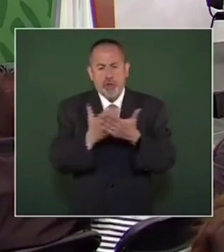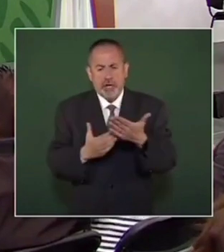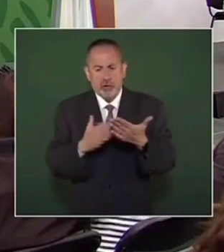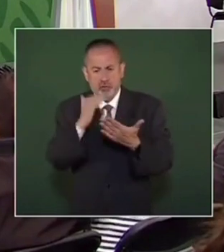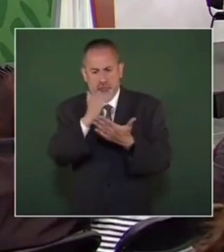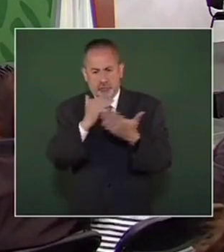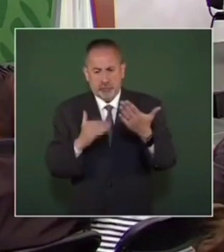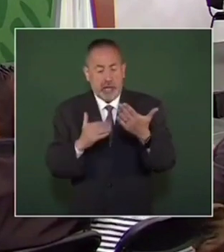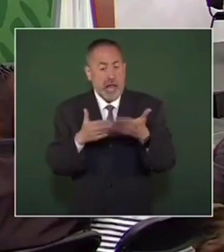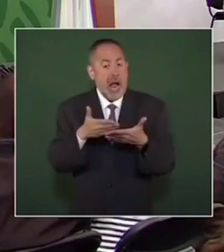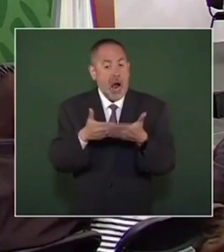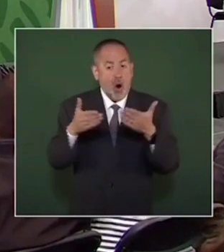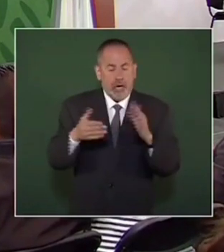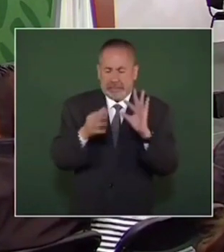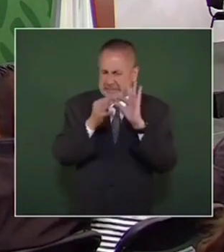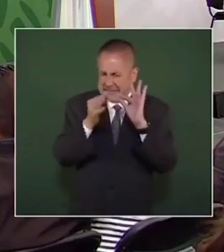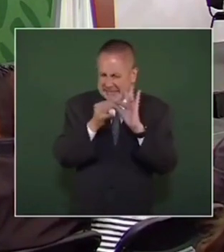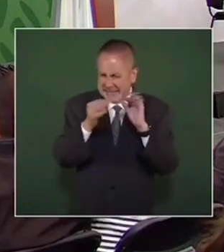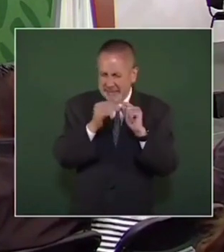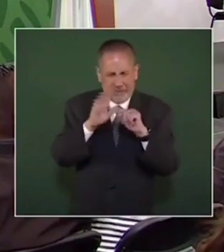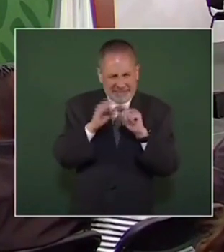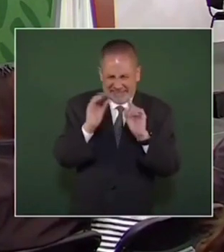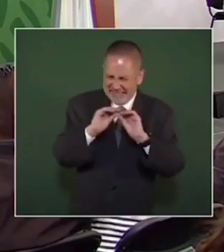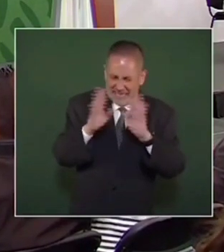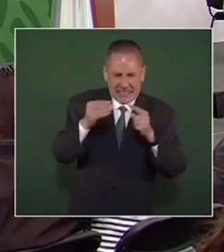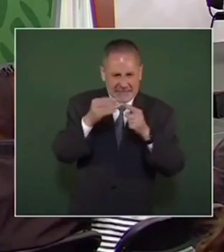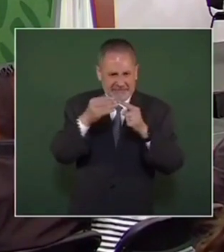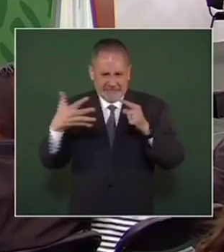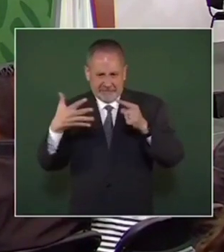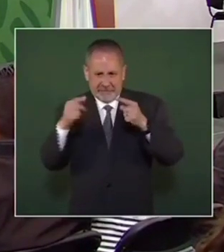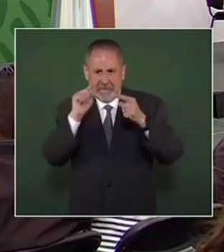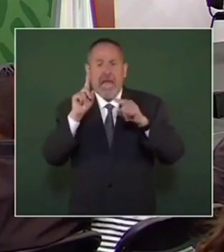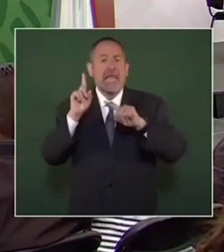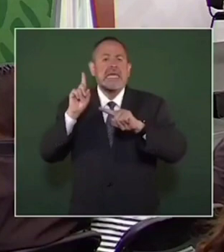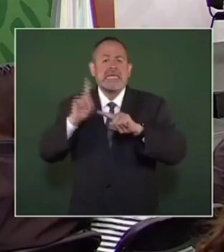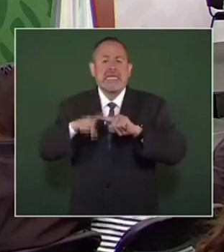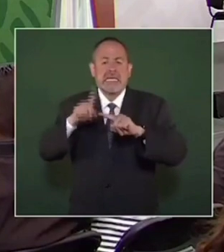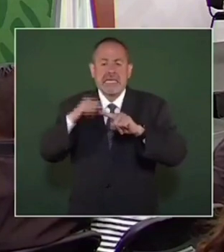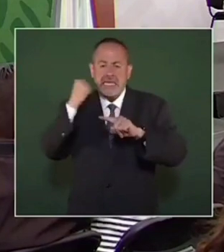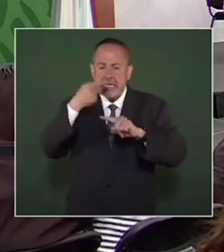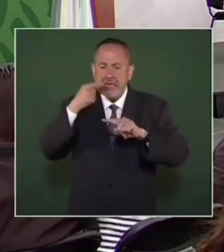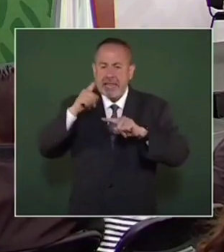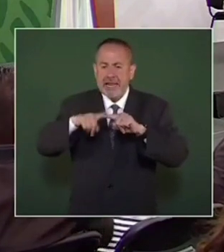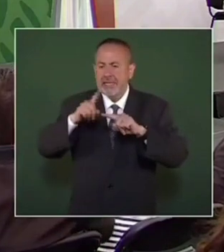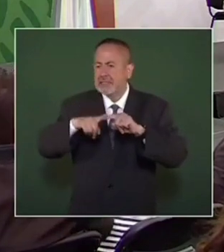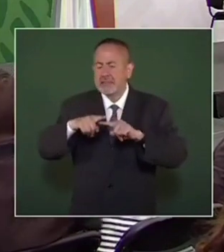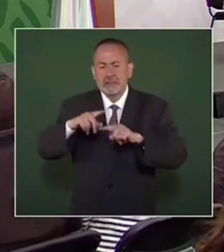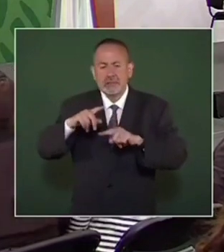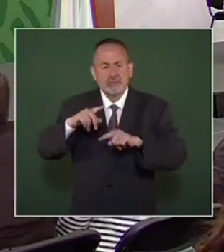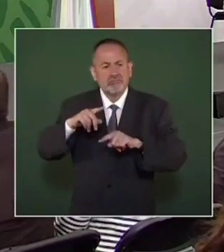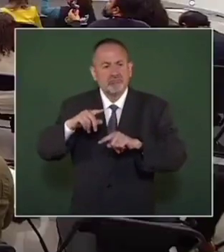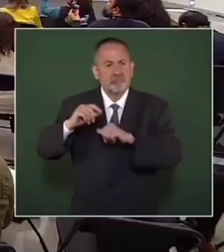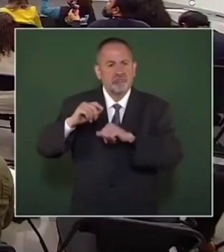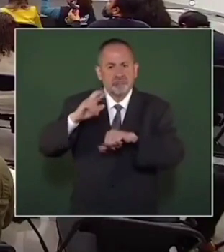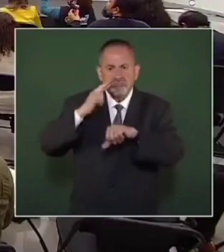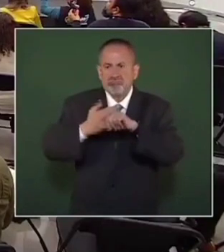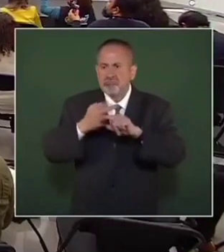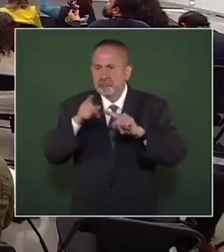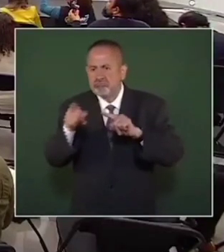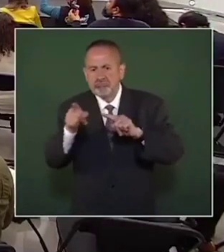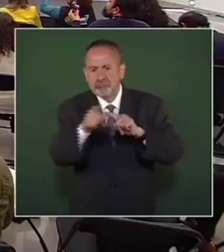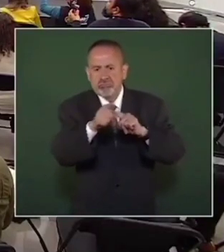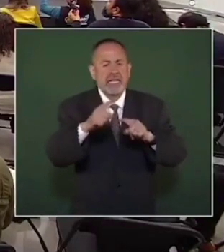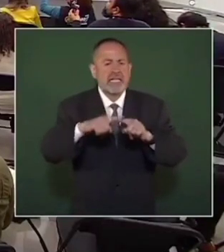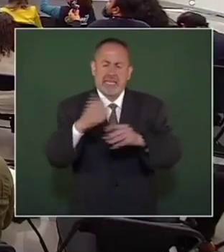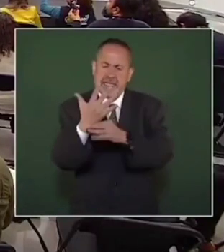ahora hemos entrado en detalles mayores en relación con quienes son los responsables digamos instrumentales de